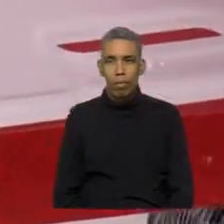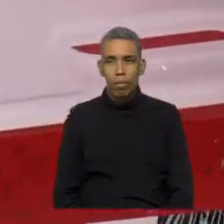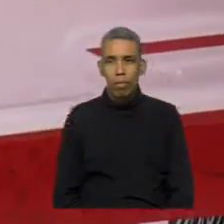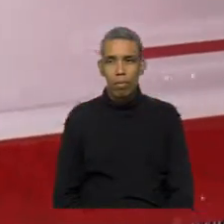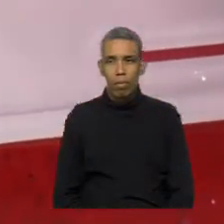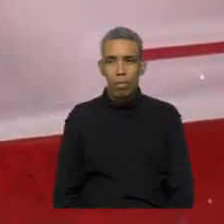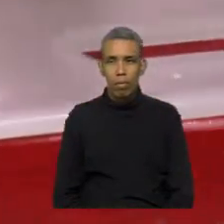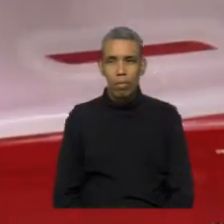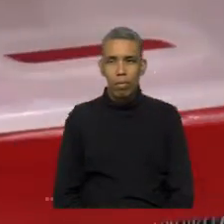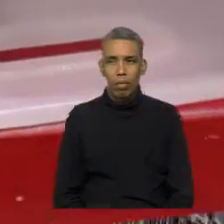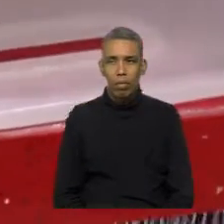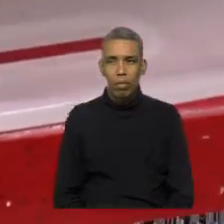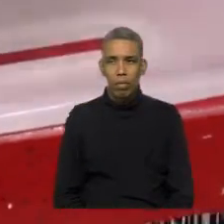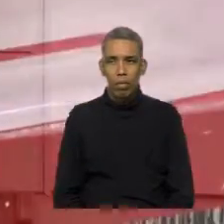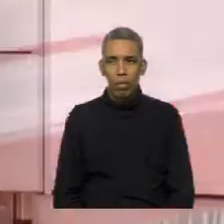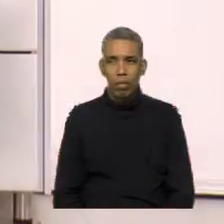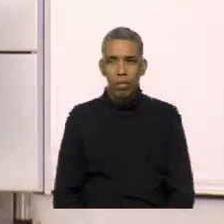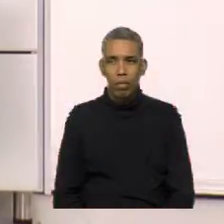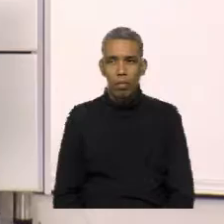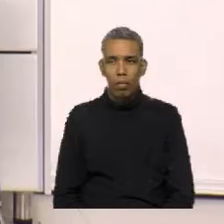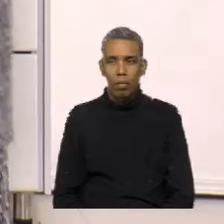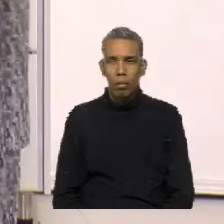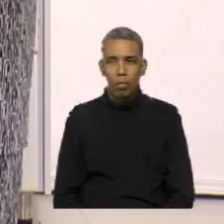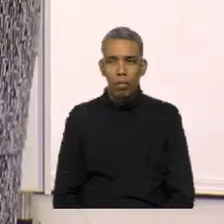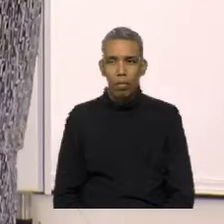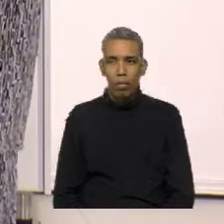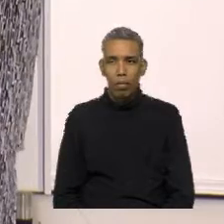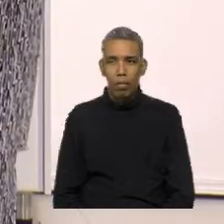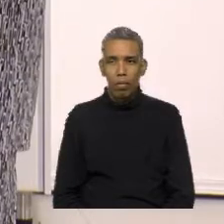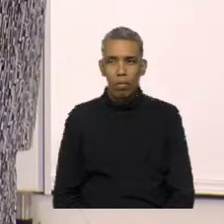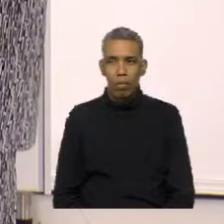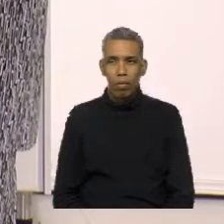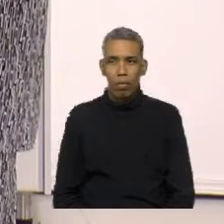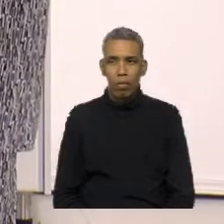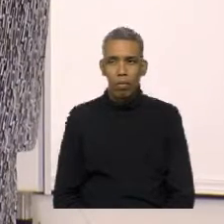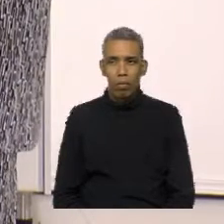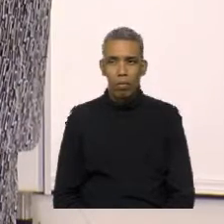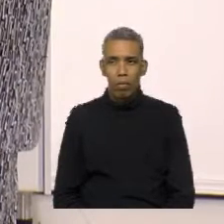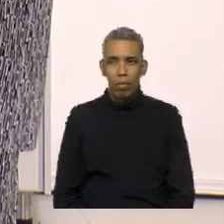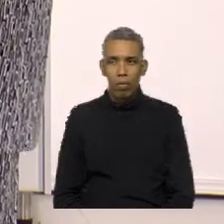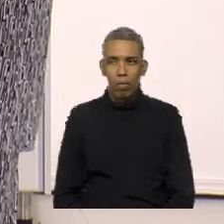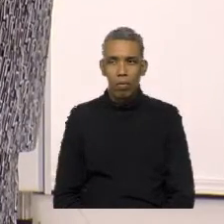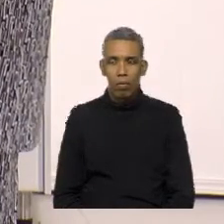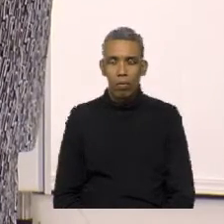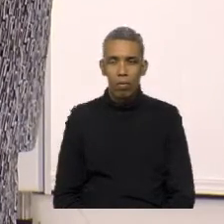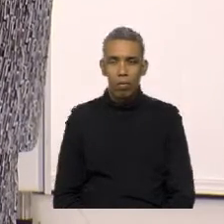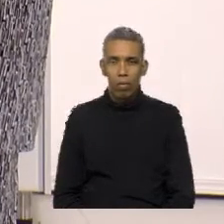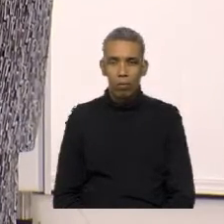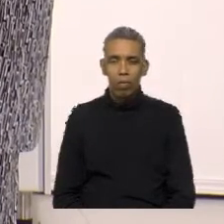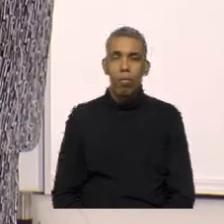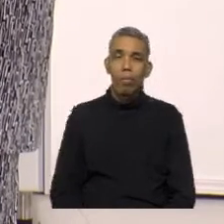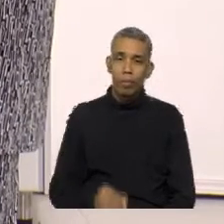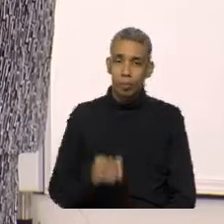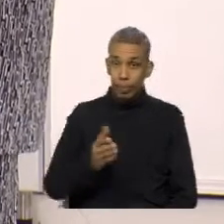Listo. Y aquí tenemos lo que es la cebolla, el mango